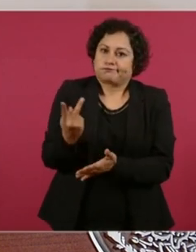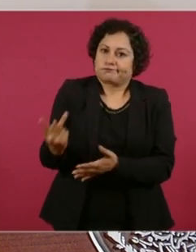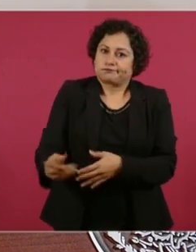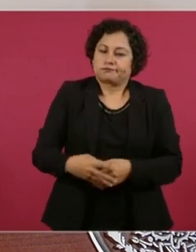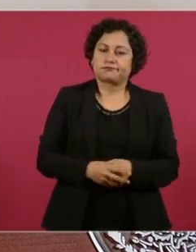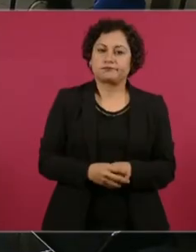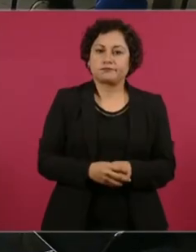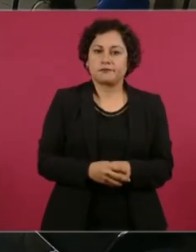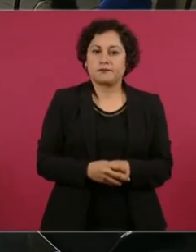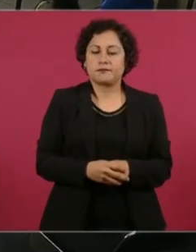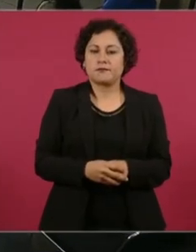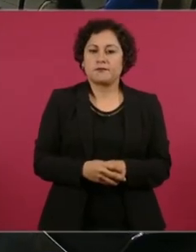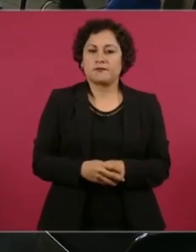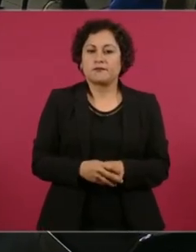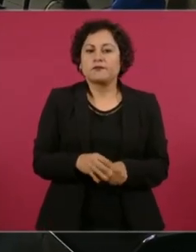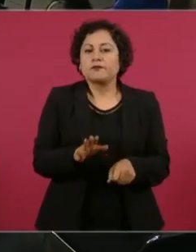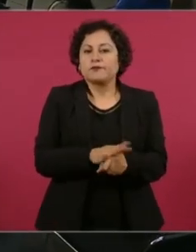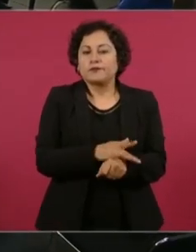Porque,